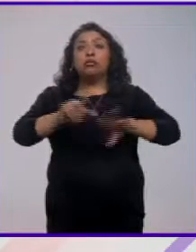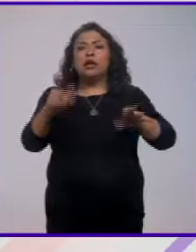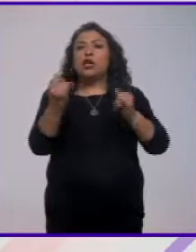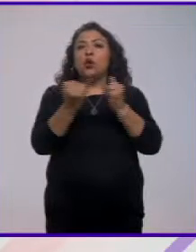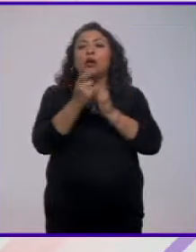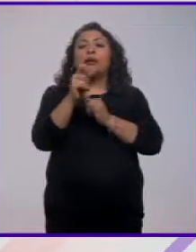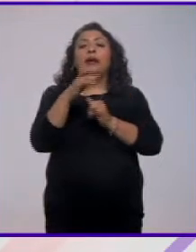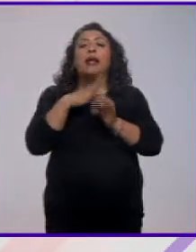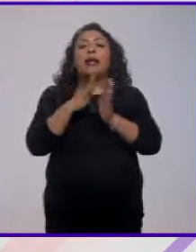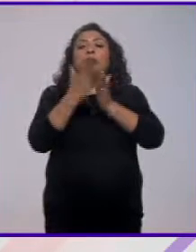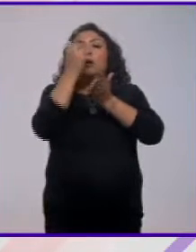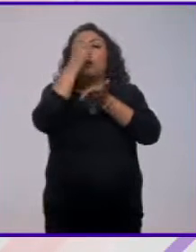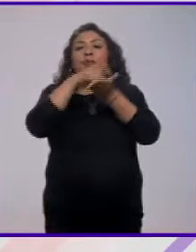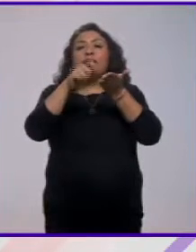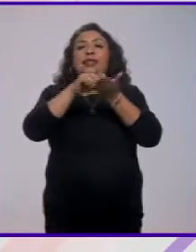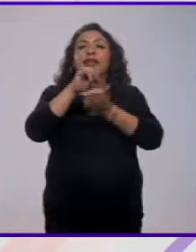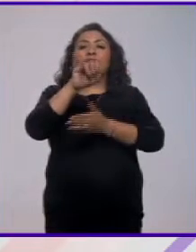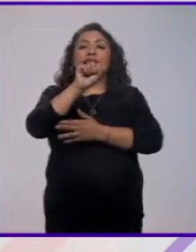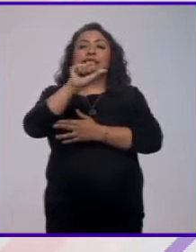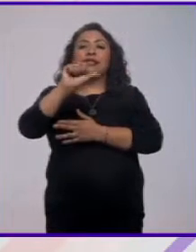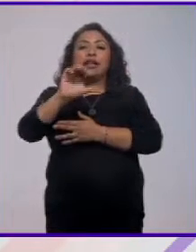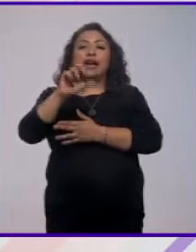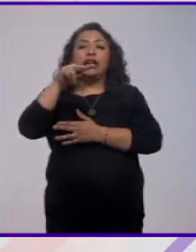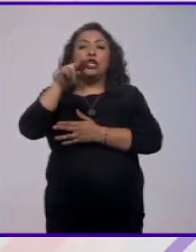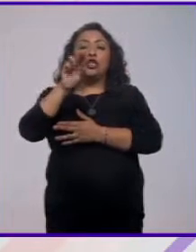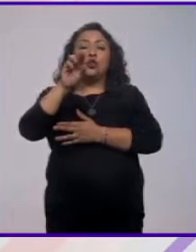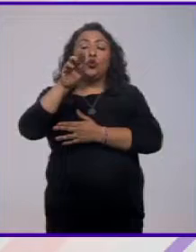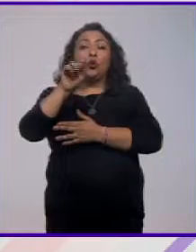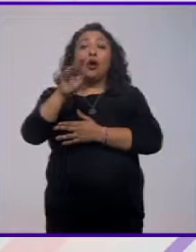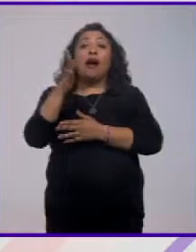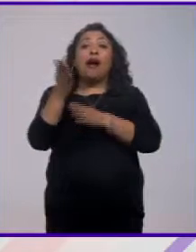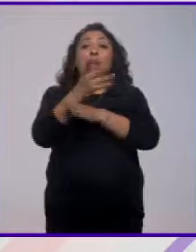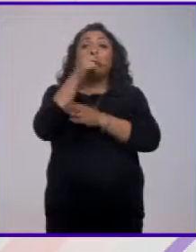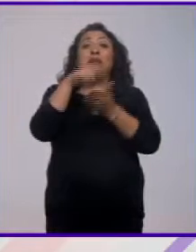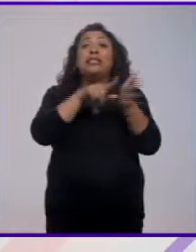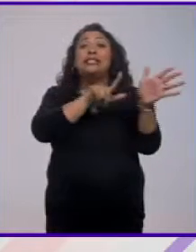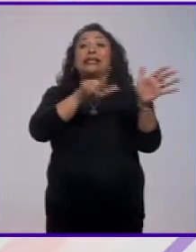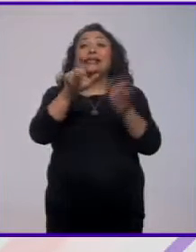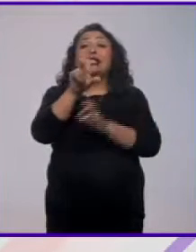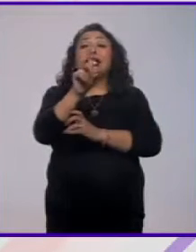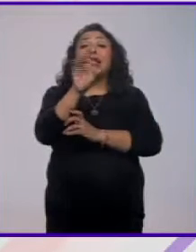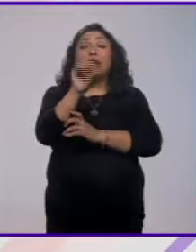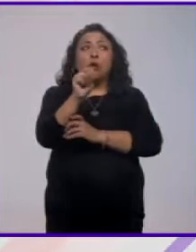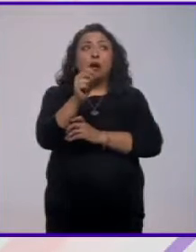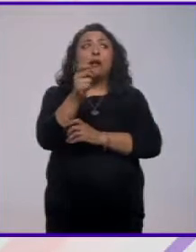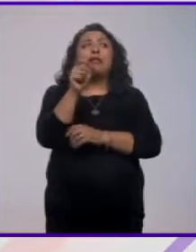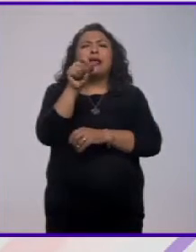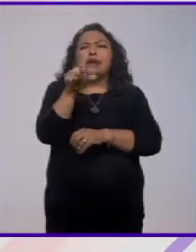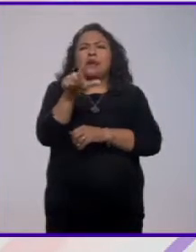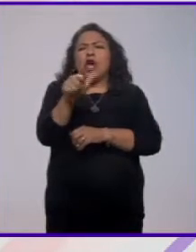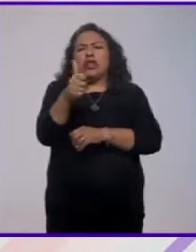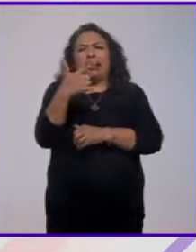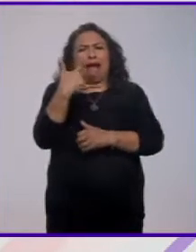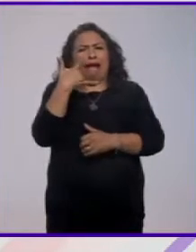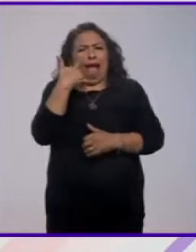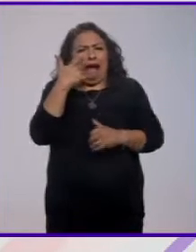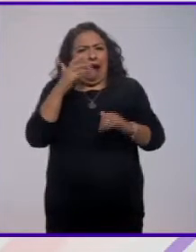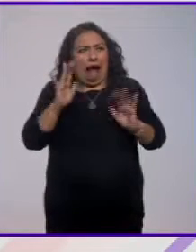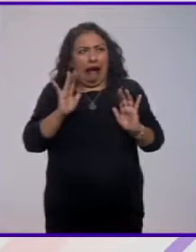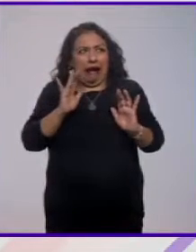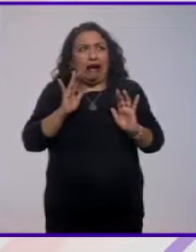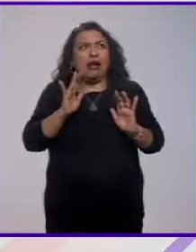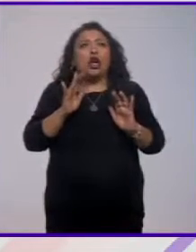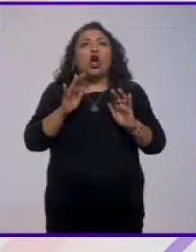libro escrito por Isaac Newton en una edición de 1739. Pero también hay algunas cosas raras que tienen que ver